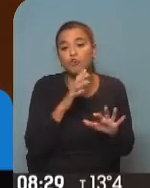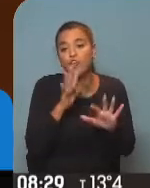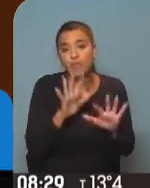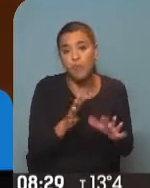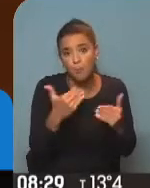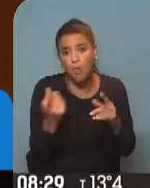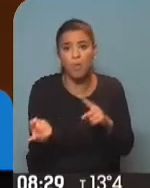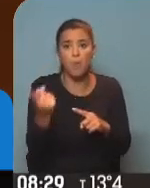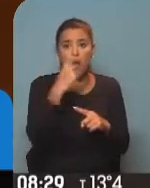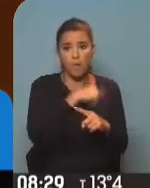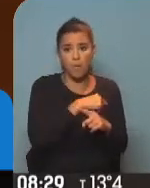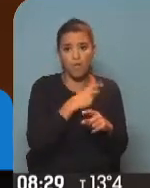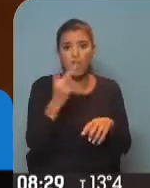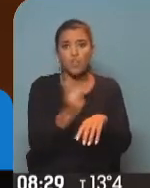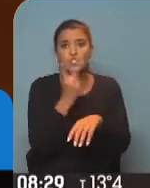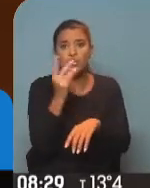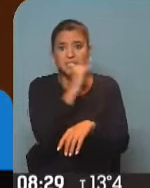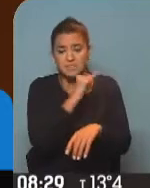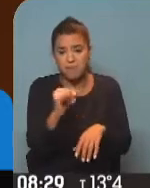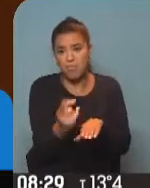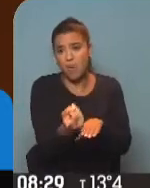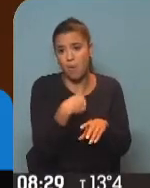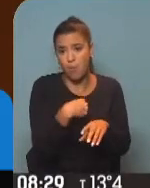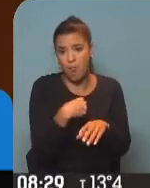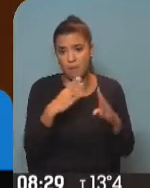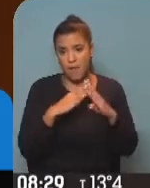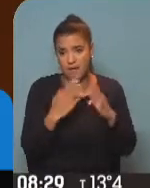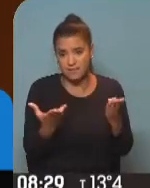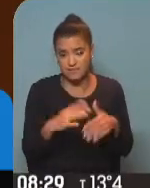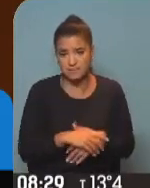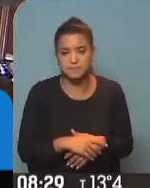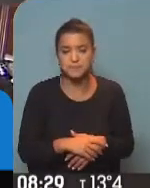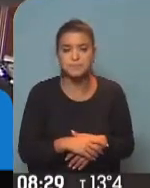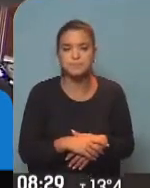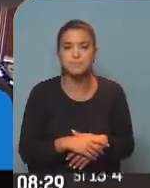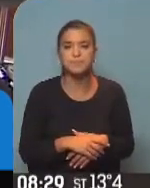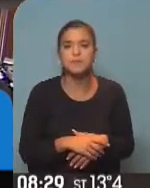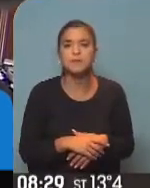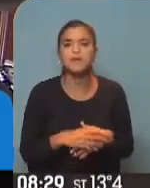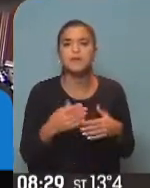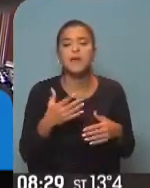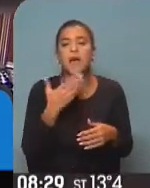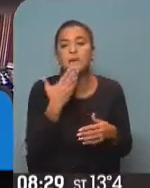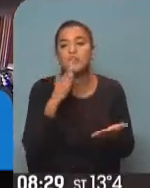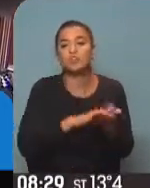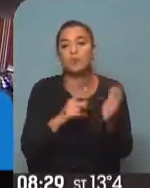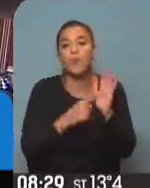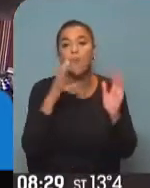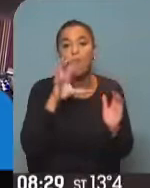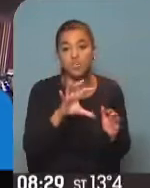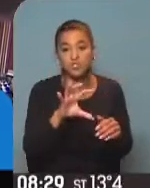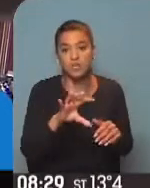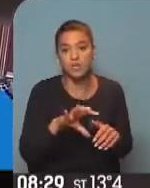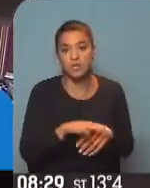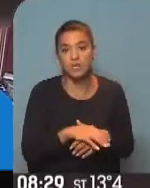porque nada más que dos horas y media vos estás de nuevo en tu casa hablando específicamente de buenos aires y ahora nos